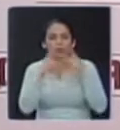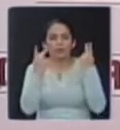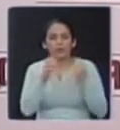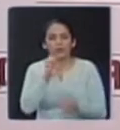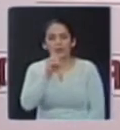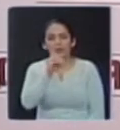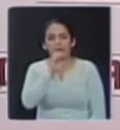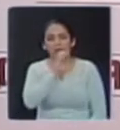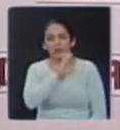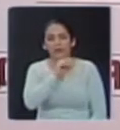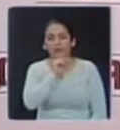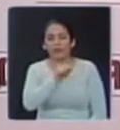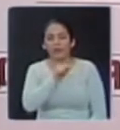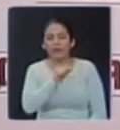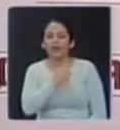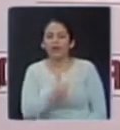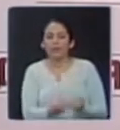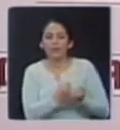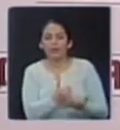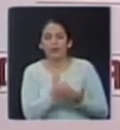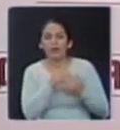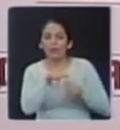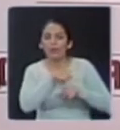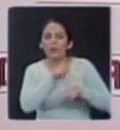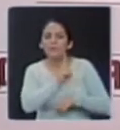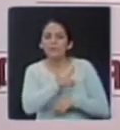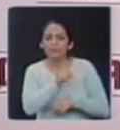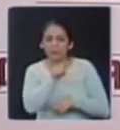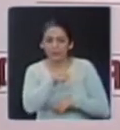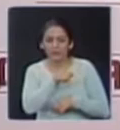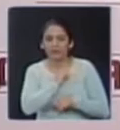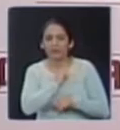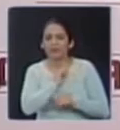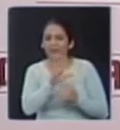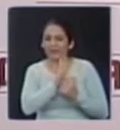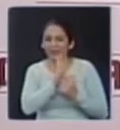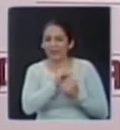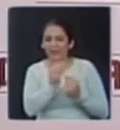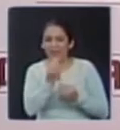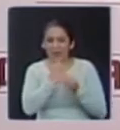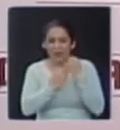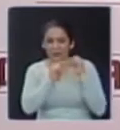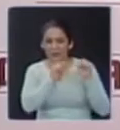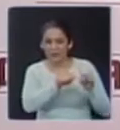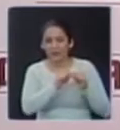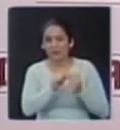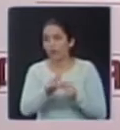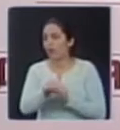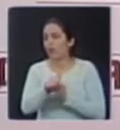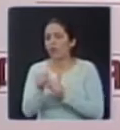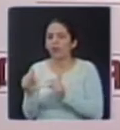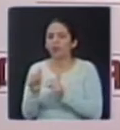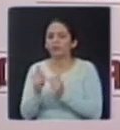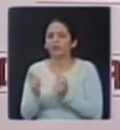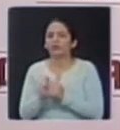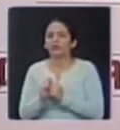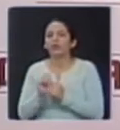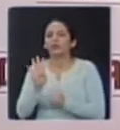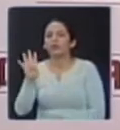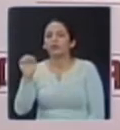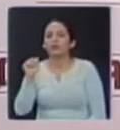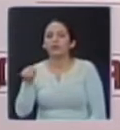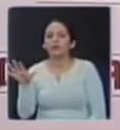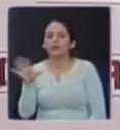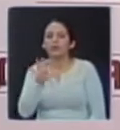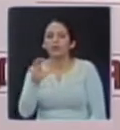que es donde funciona el portal artesanal, y por otro lado estamos con donaciones, por ejemplo, de 4.500